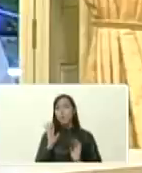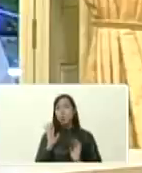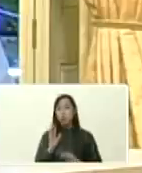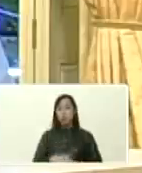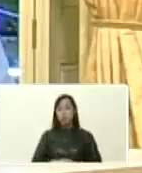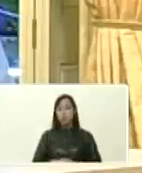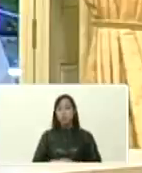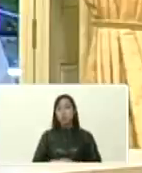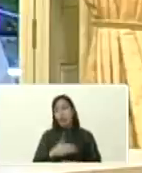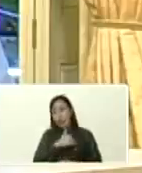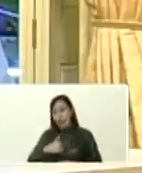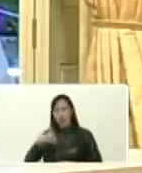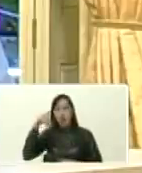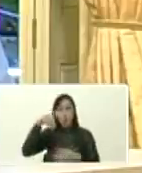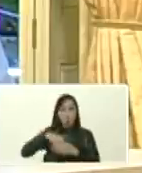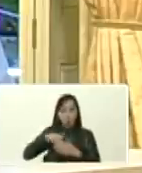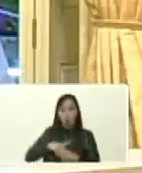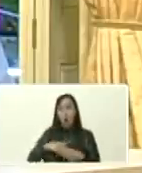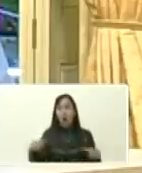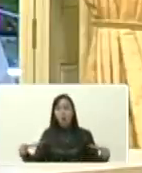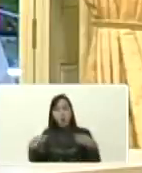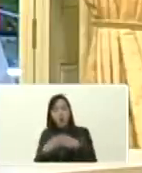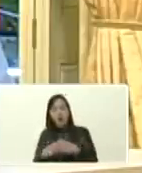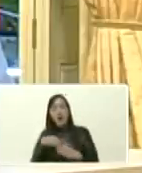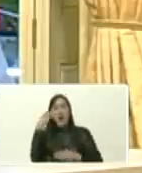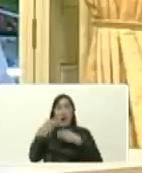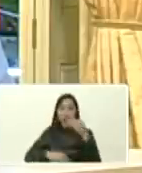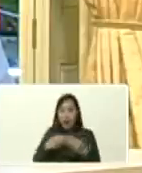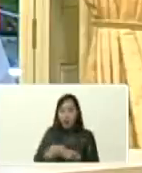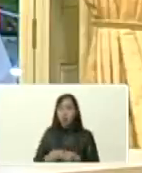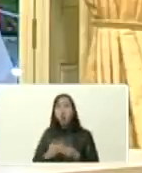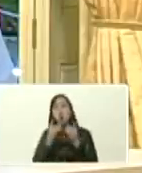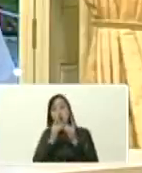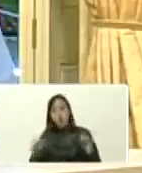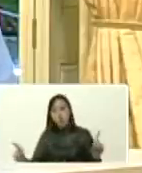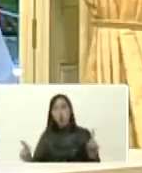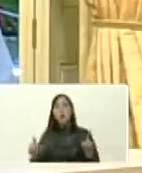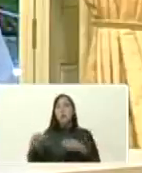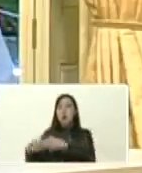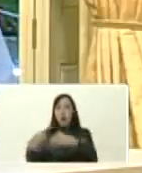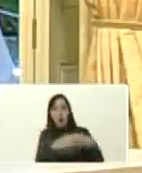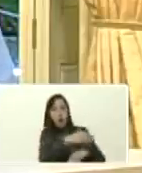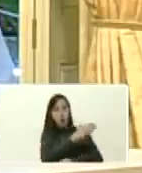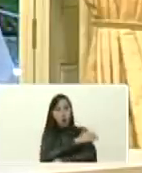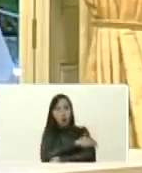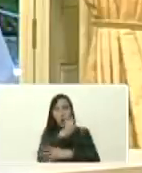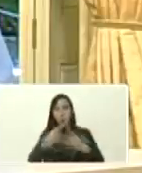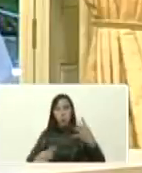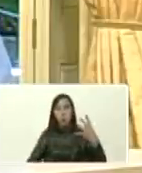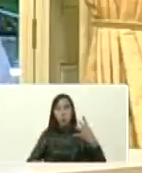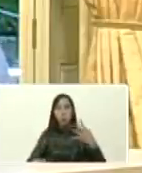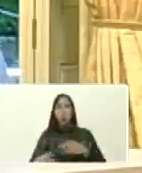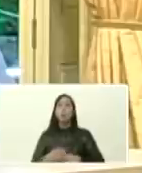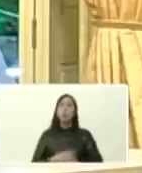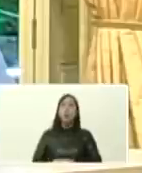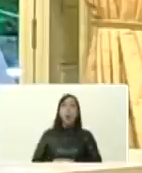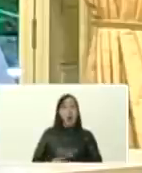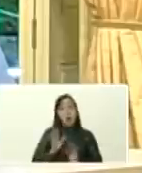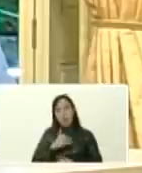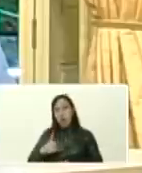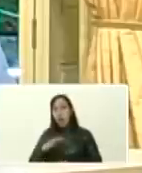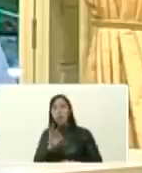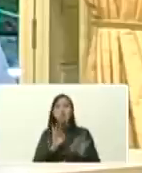Que usted quiere votar por Acción Democrática, por COPEI, por Voluntad Popular, por Alianza